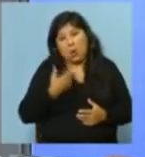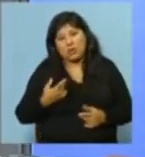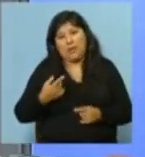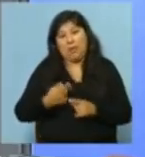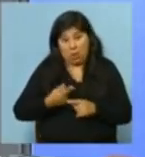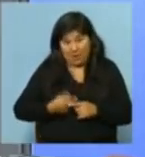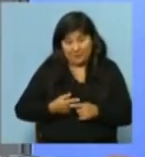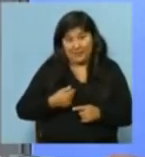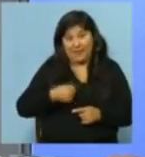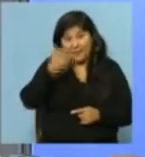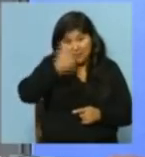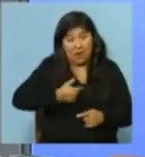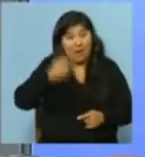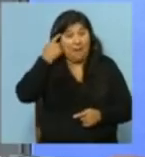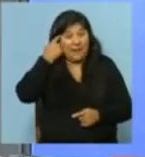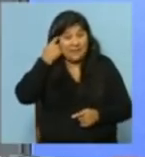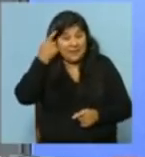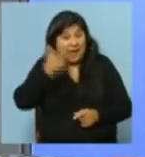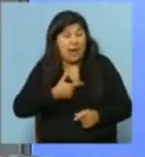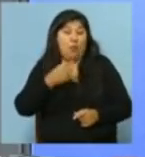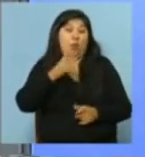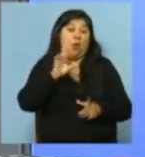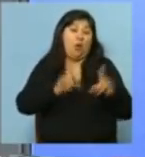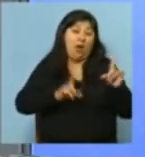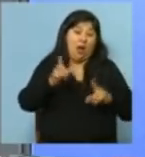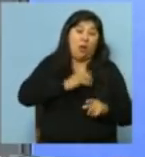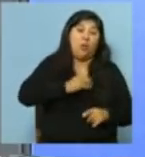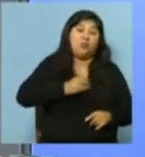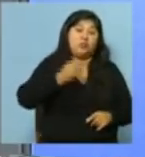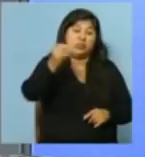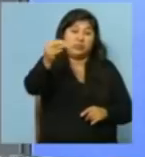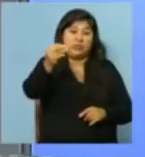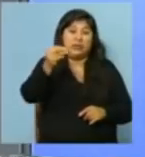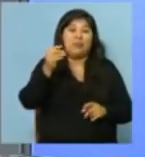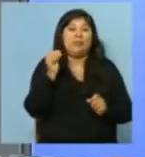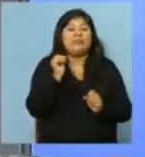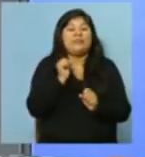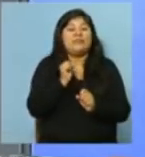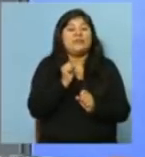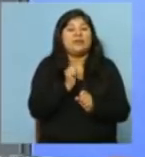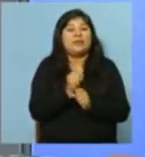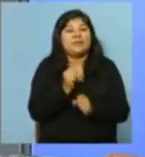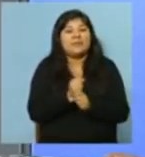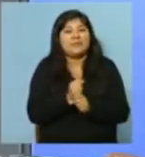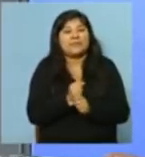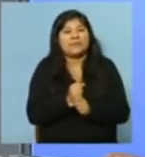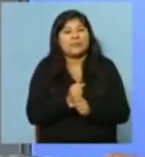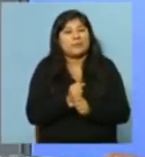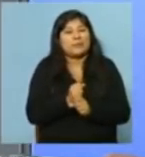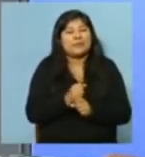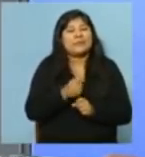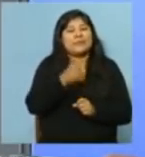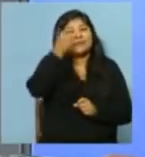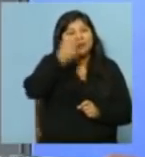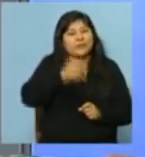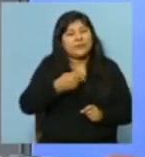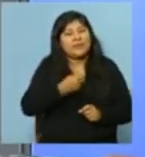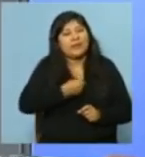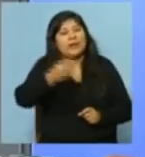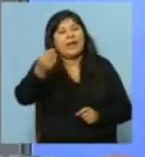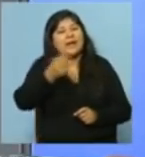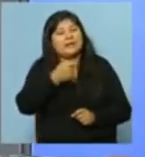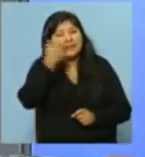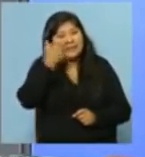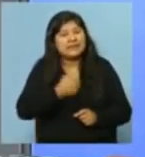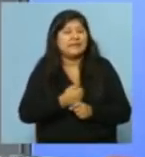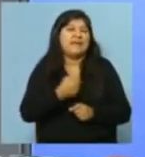de de poder llegar a espacio en lo que uno trata de de poner el esfuerzo y nuestra la capacidad que podemos tener